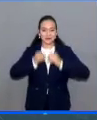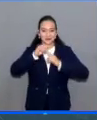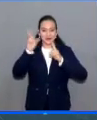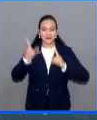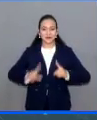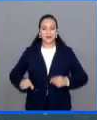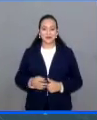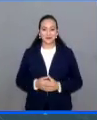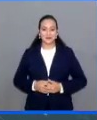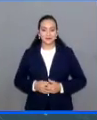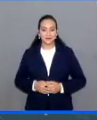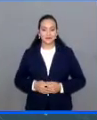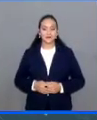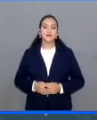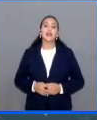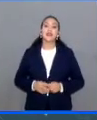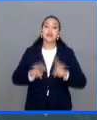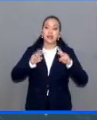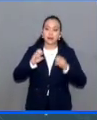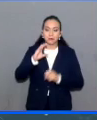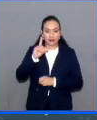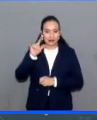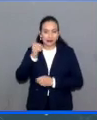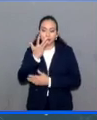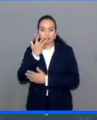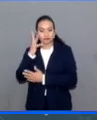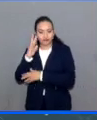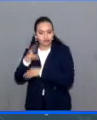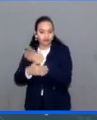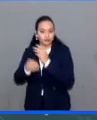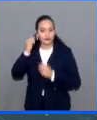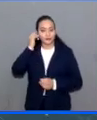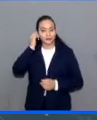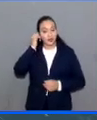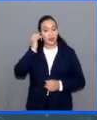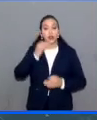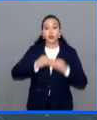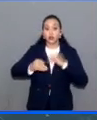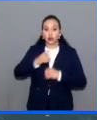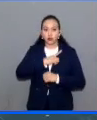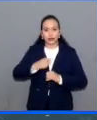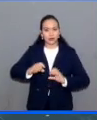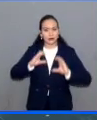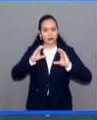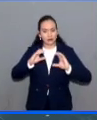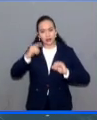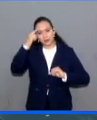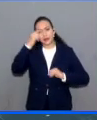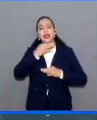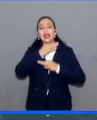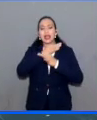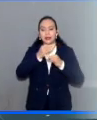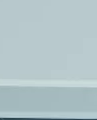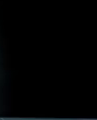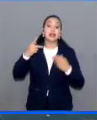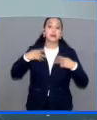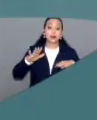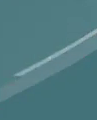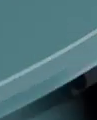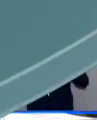Asuntos ambientales deben analizarse con un enfoque preventivo para evitar el desplazamiento de la población.